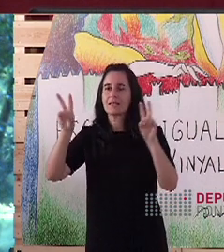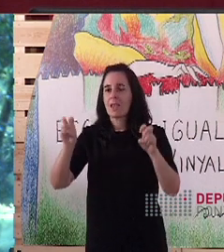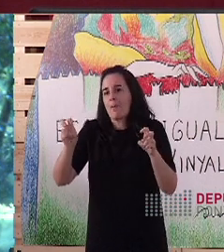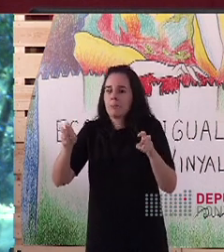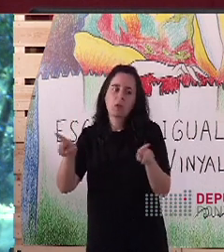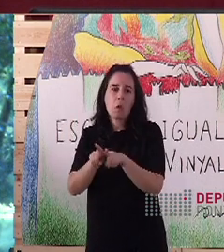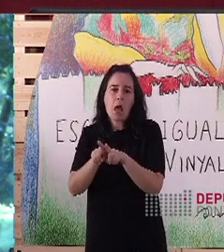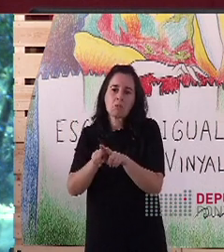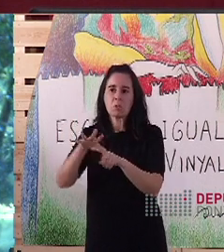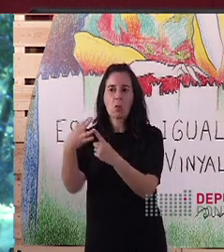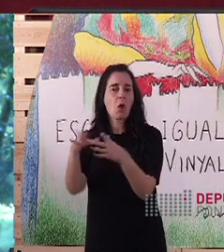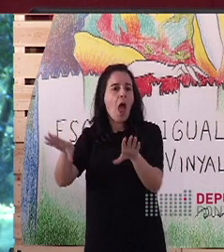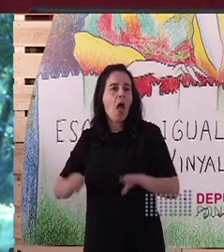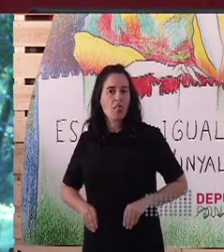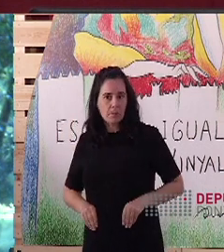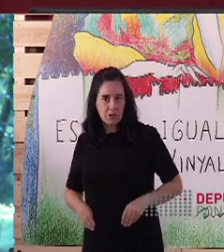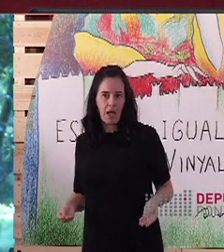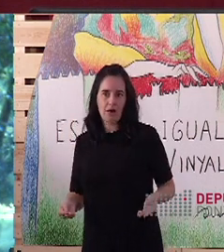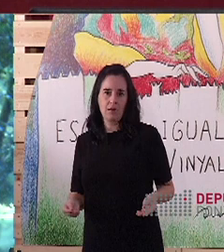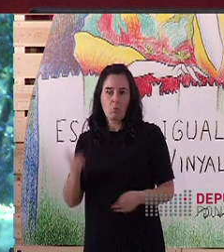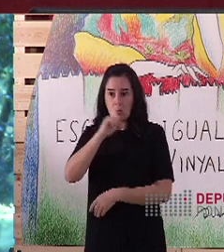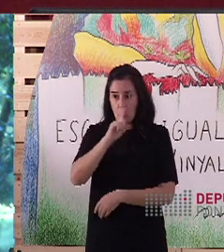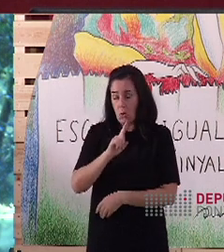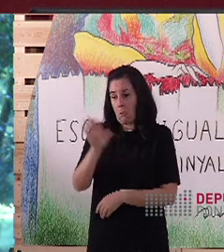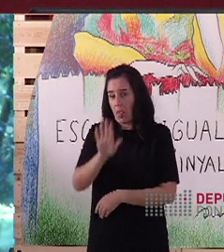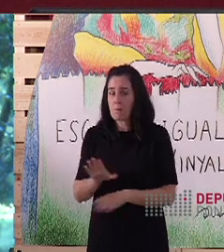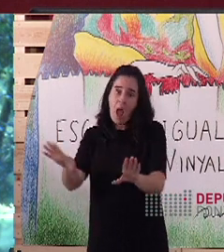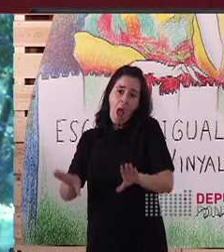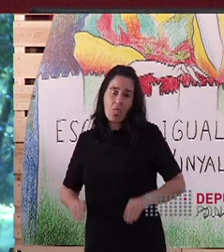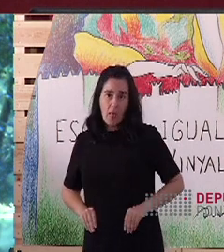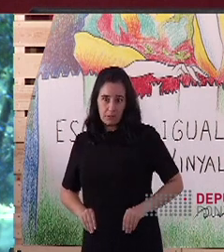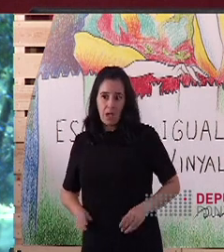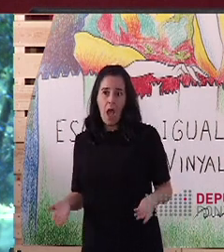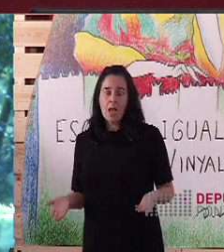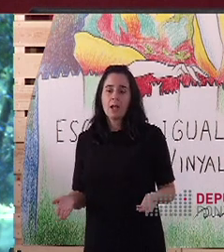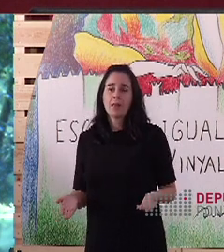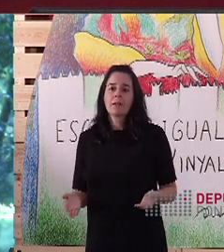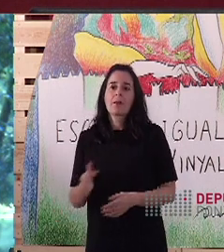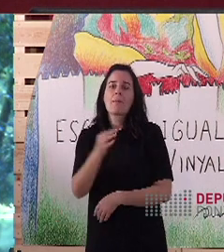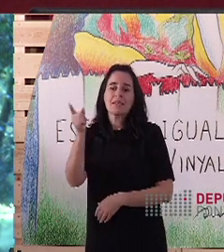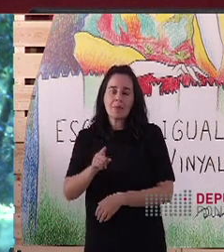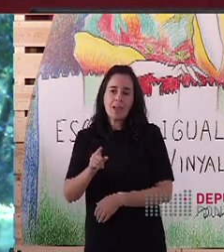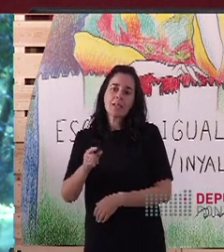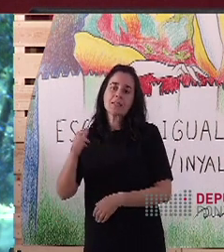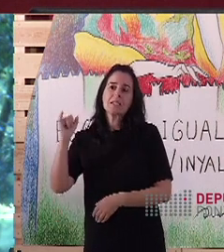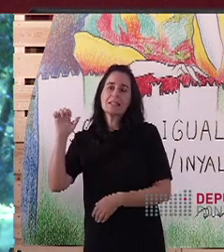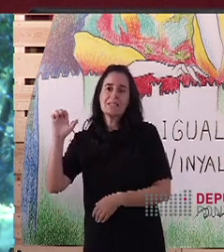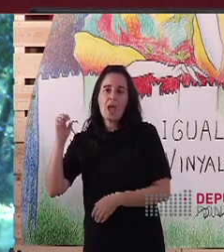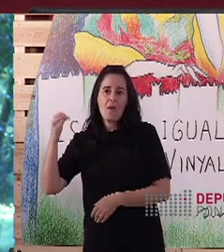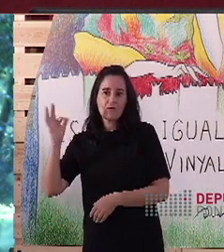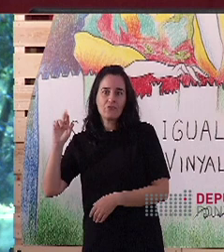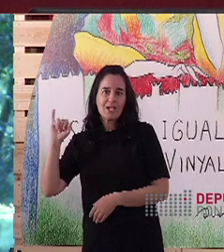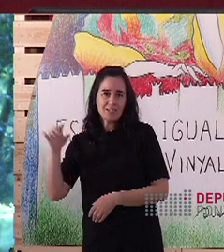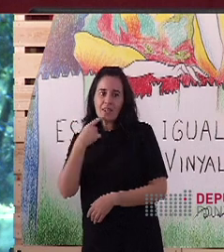normalización, la naturalización de la prostitución y la creación de lo que Sheila Jeffries denomina una cultura